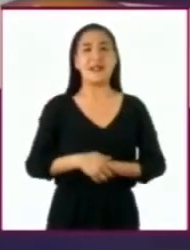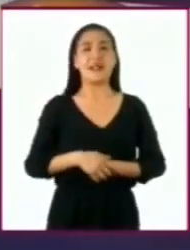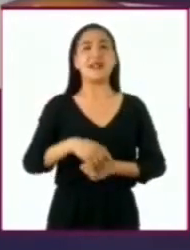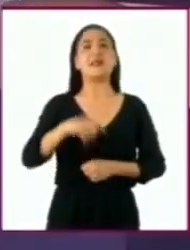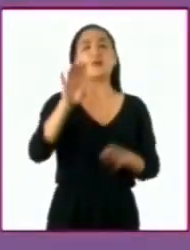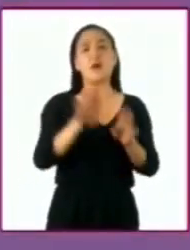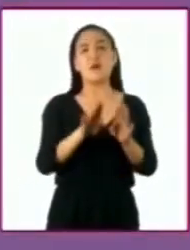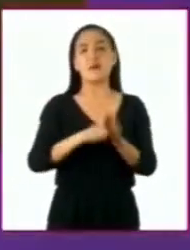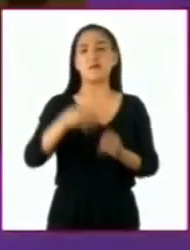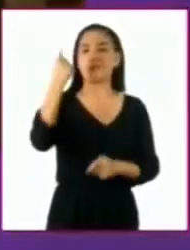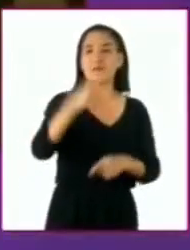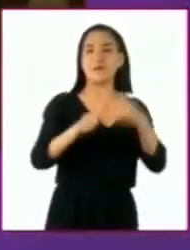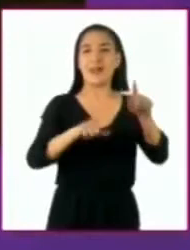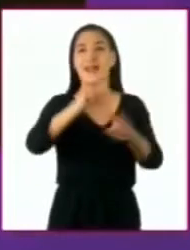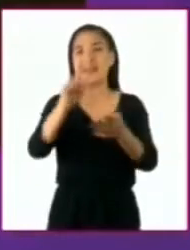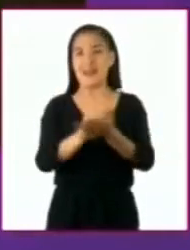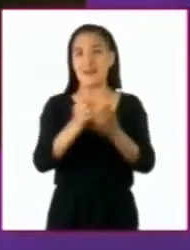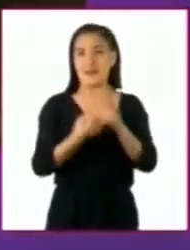nuevas.